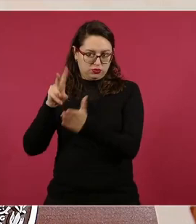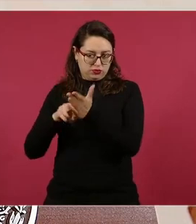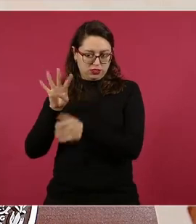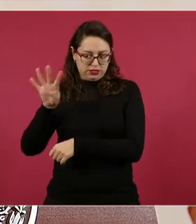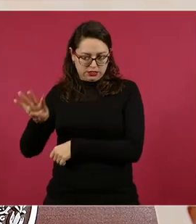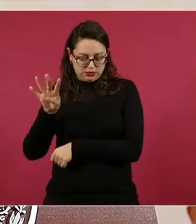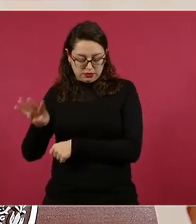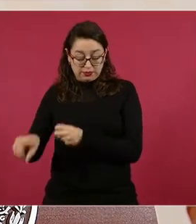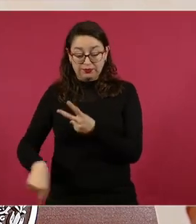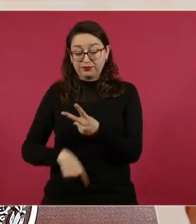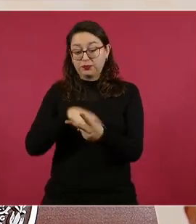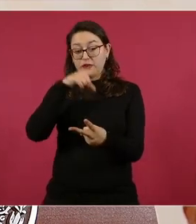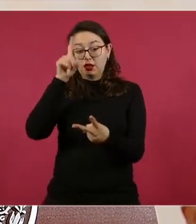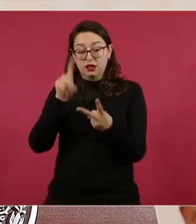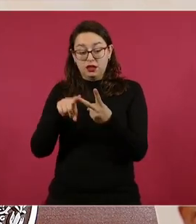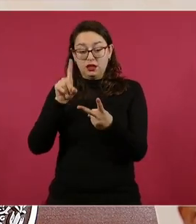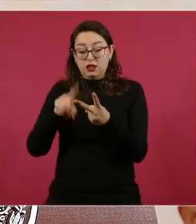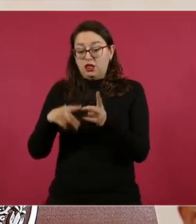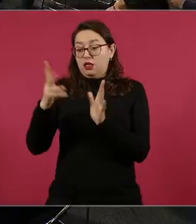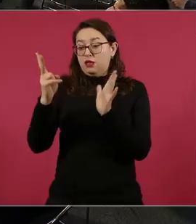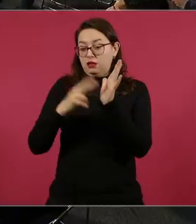Leona Vicario,